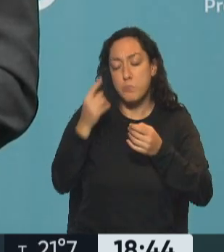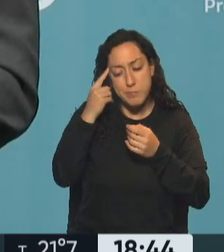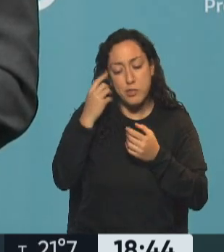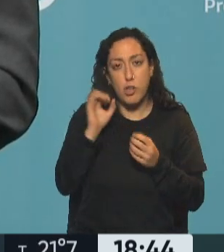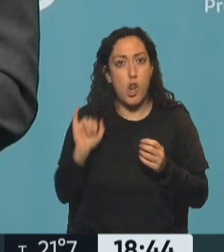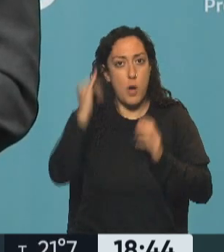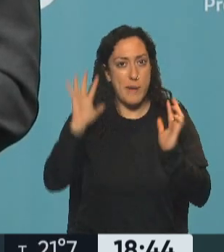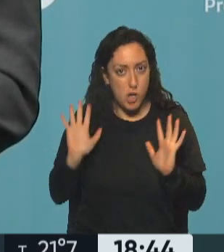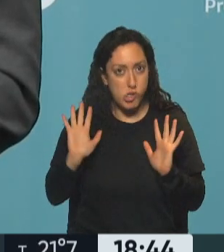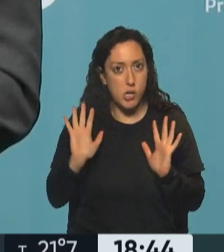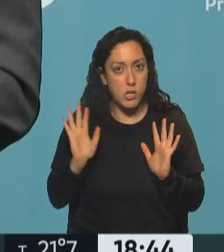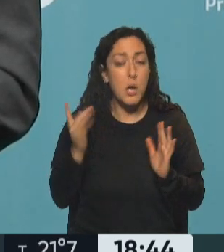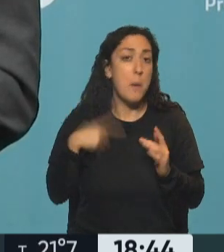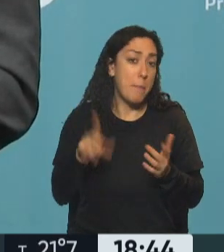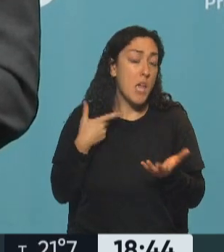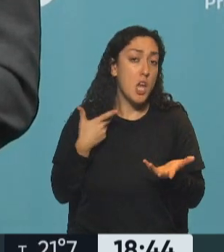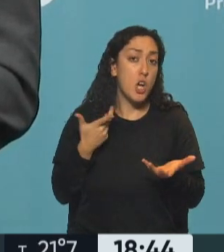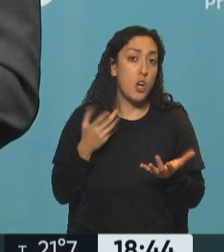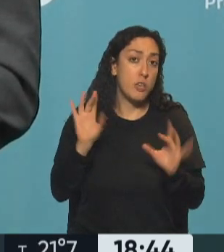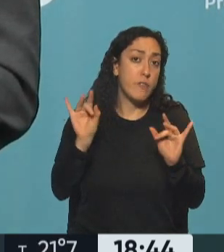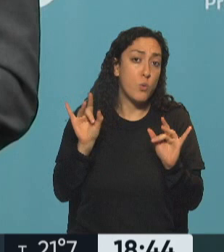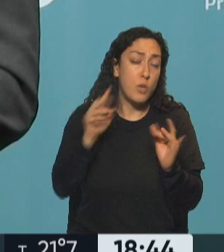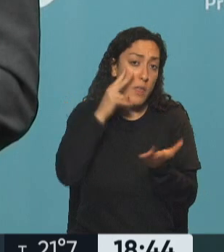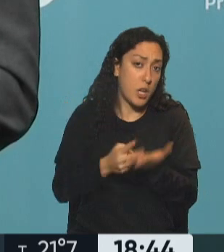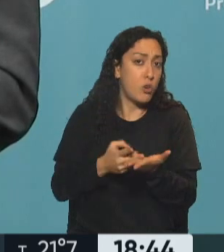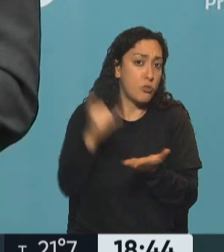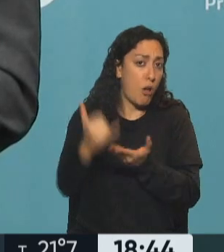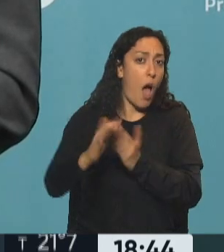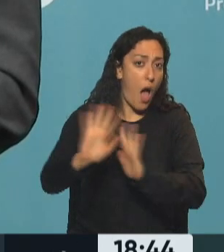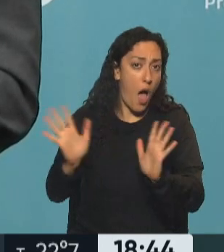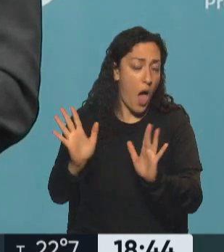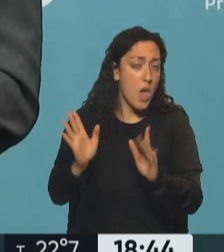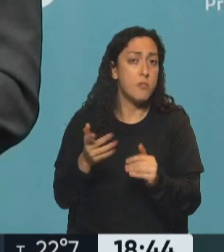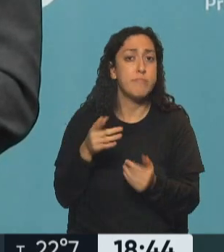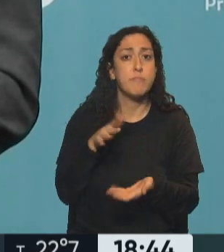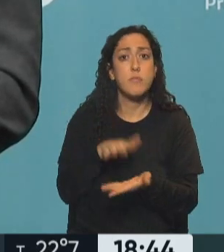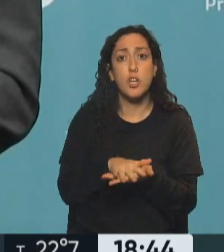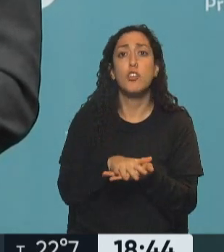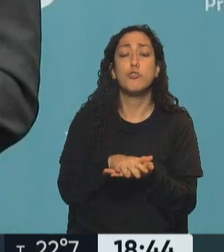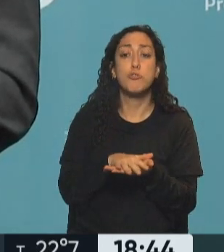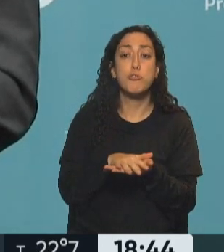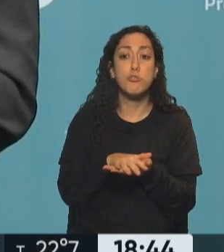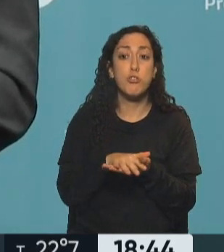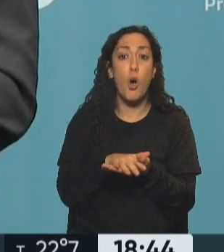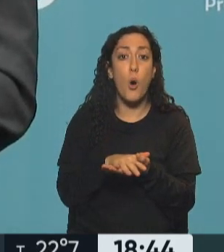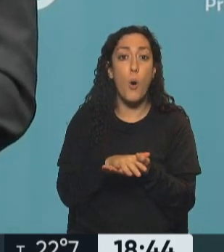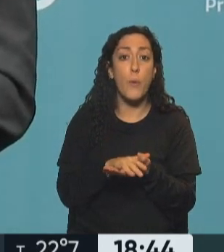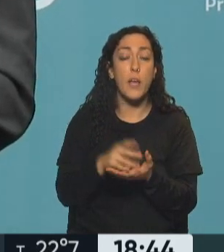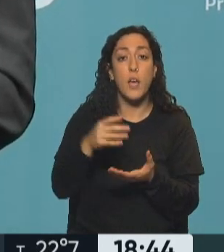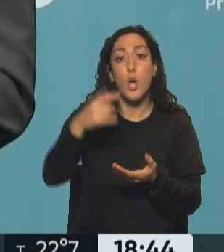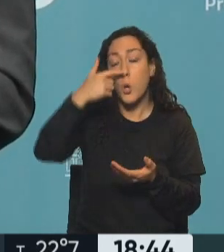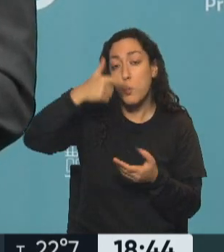no quita que uno no reconozca que hay dificultades, y ha habido dificultades en el tema de la provisión de